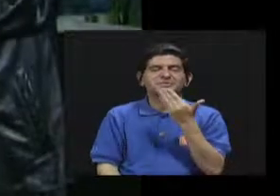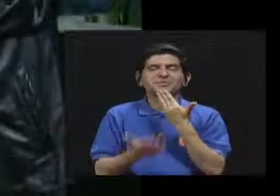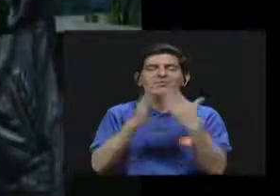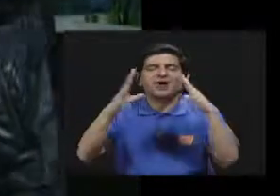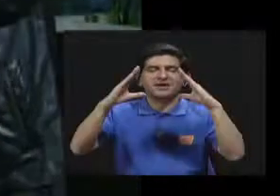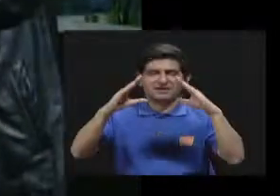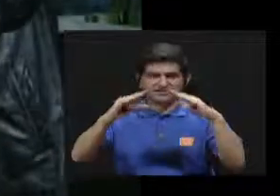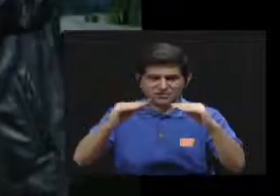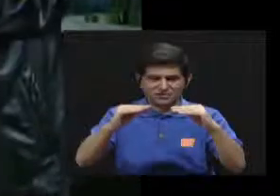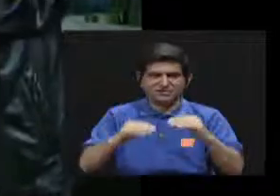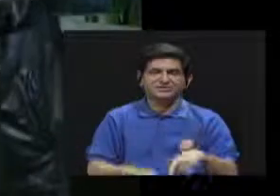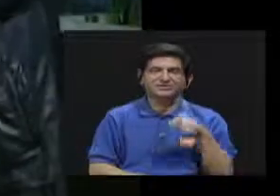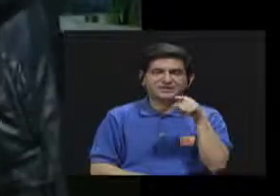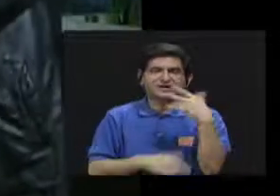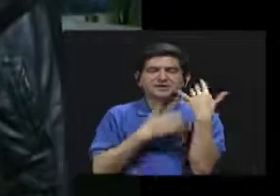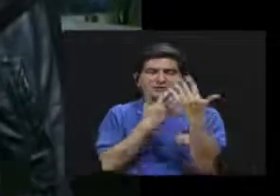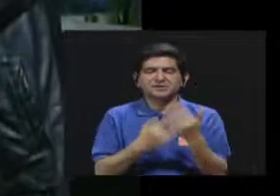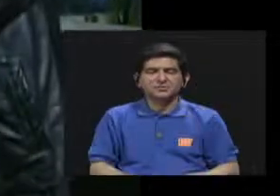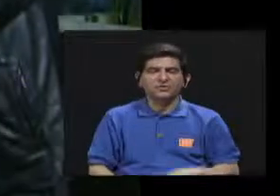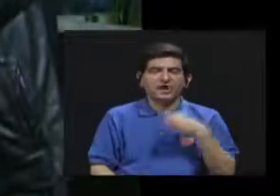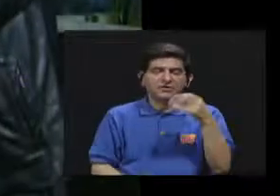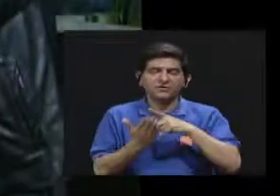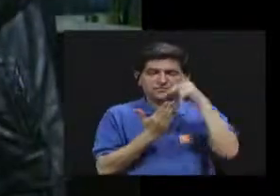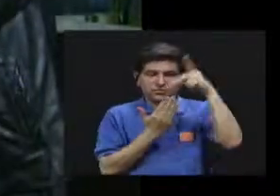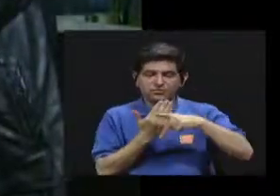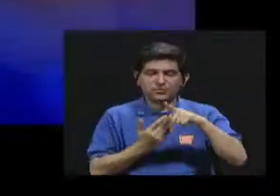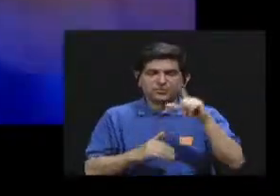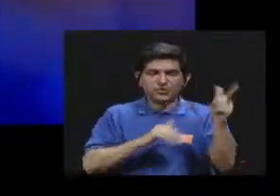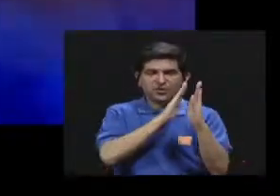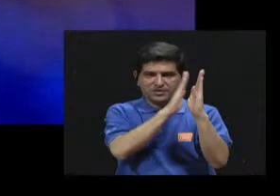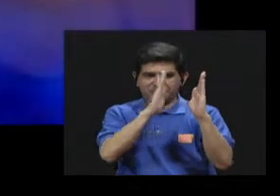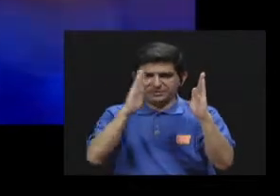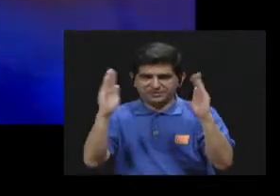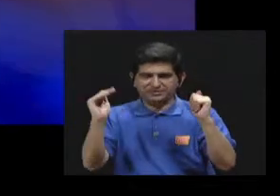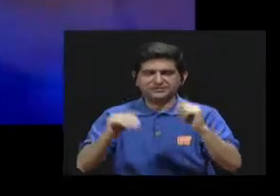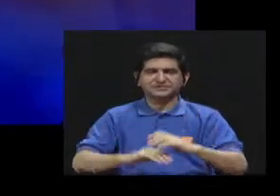buenas noches y los esperamos en nuestro próximo espacio de lunes de Cinemateca.